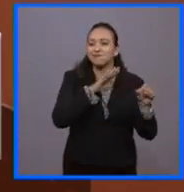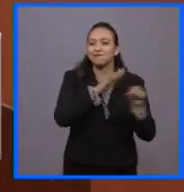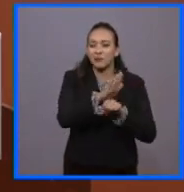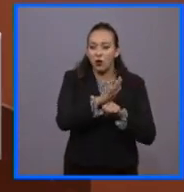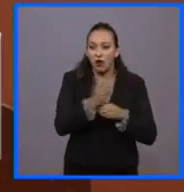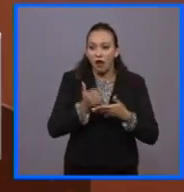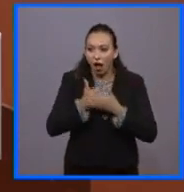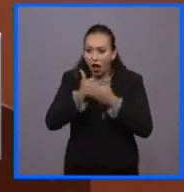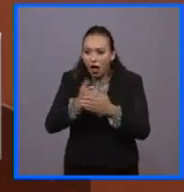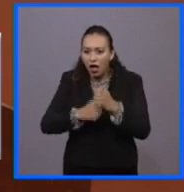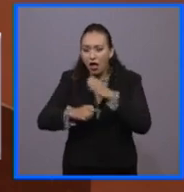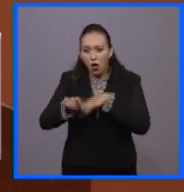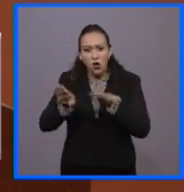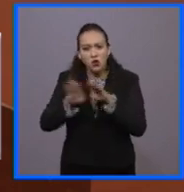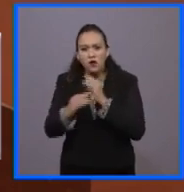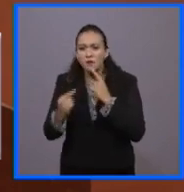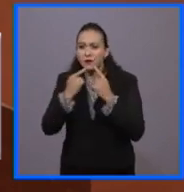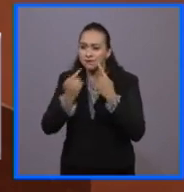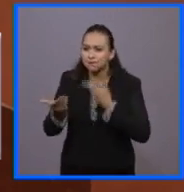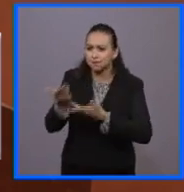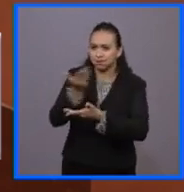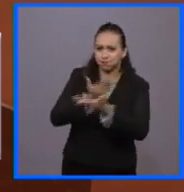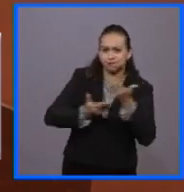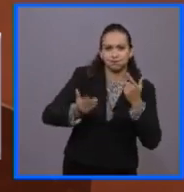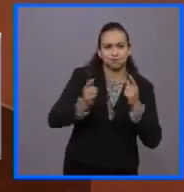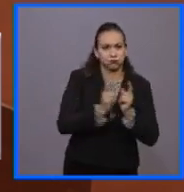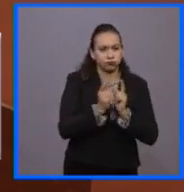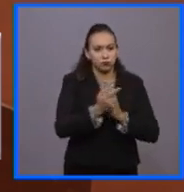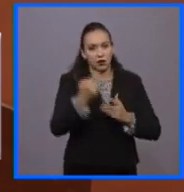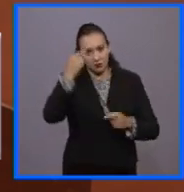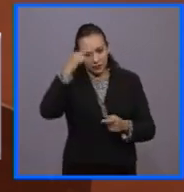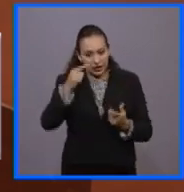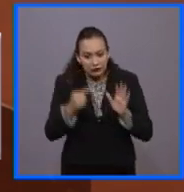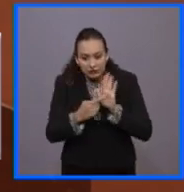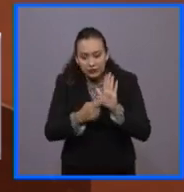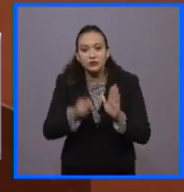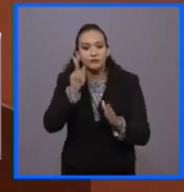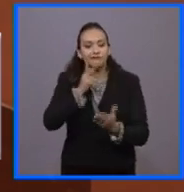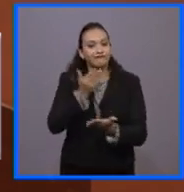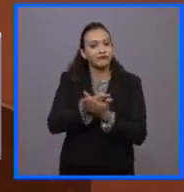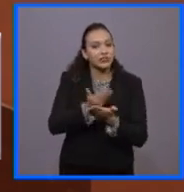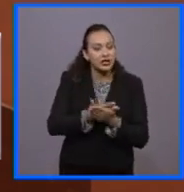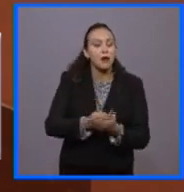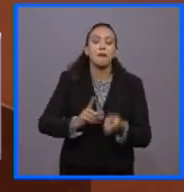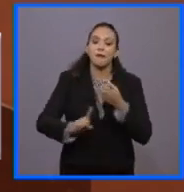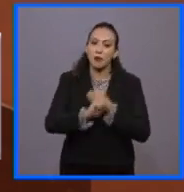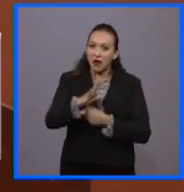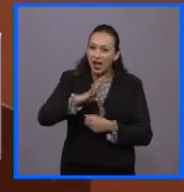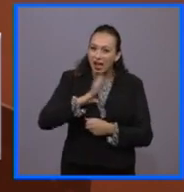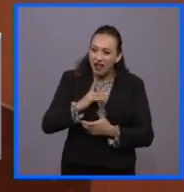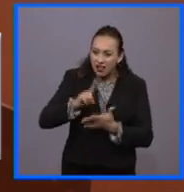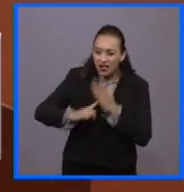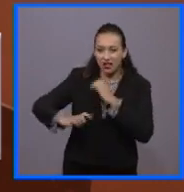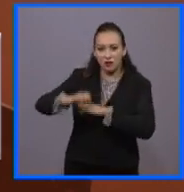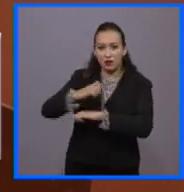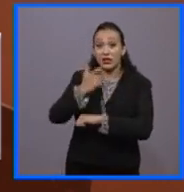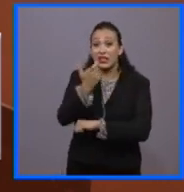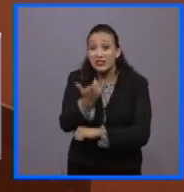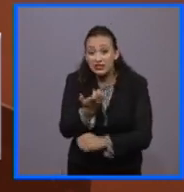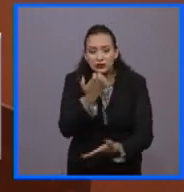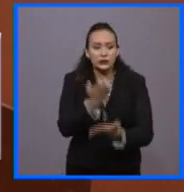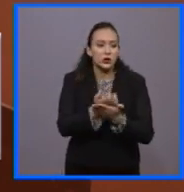por establecer un diálogo que dé cuenta de las principales problemáticas que las empresas en situación económica